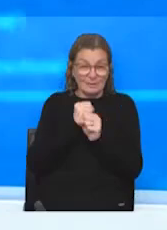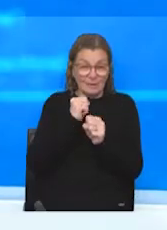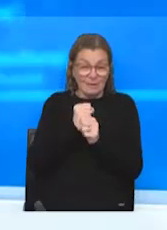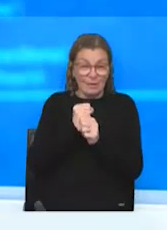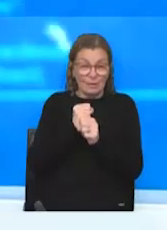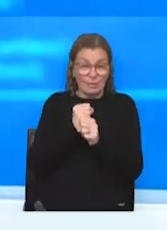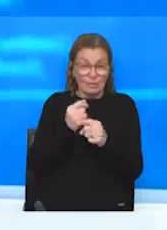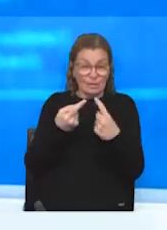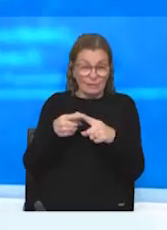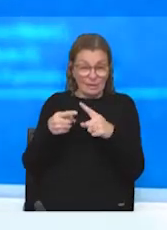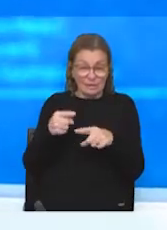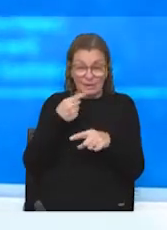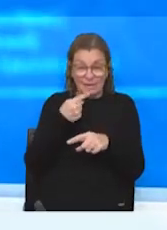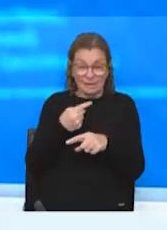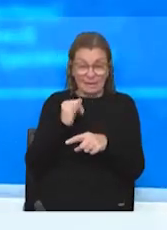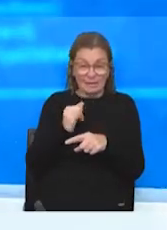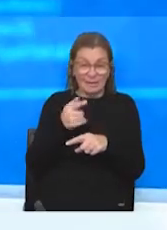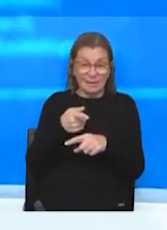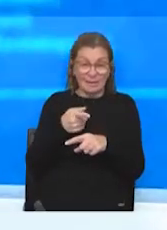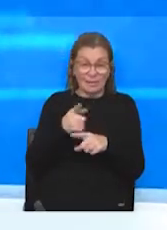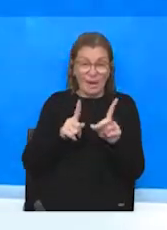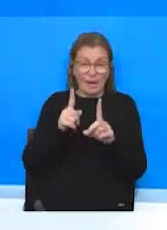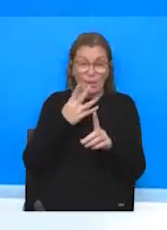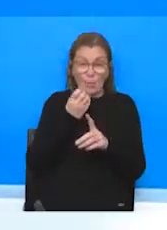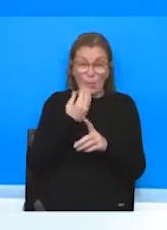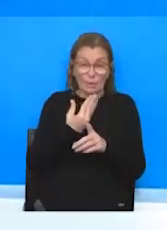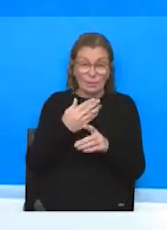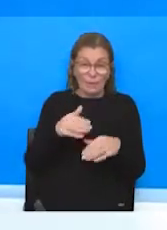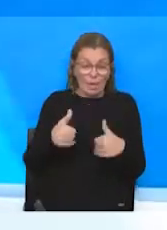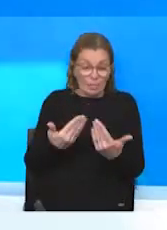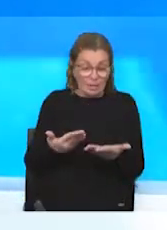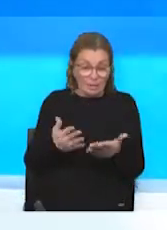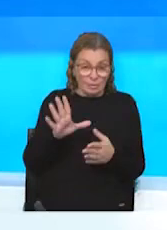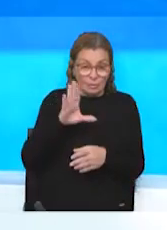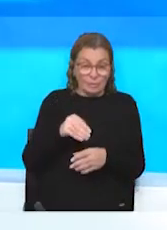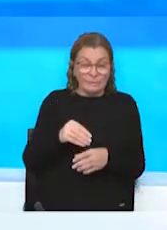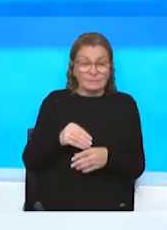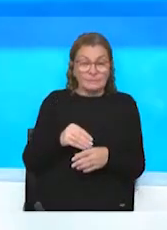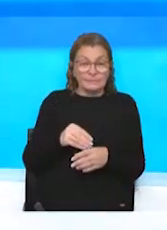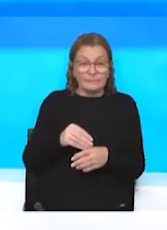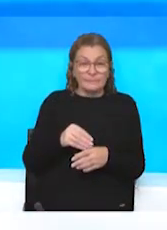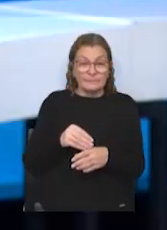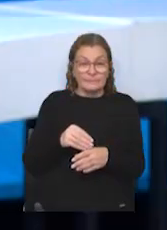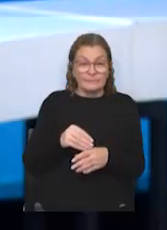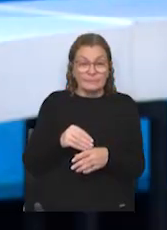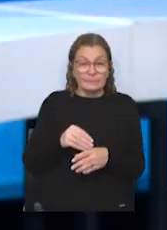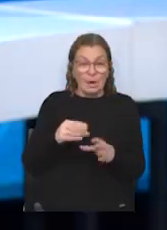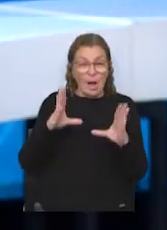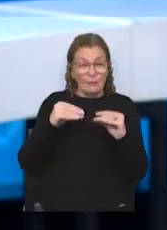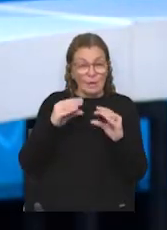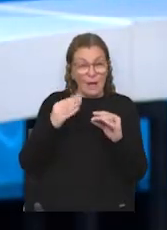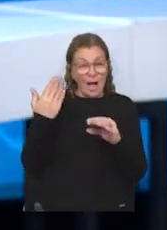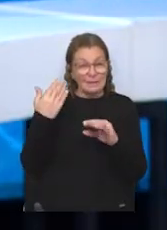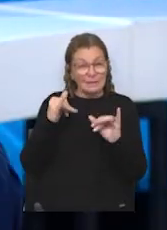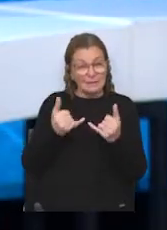estas eh ramas que te decía y eso es algo bueno Y es algo que nos deja todo todo este periplo no Esa fue como una intención conversada en la interna quiero